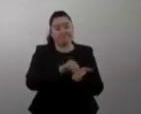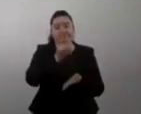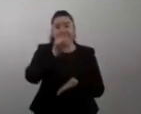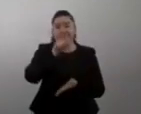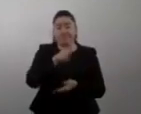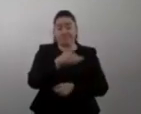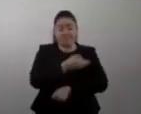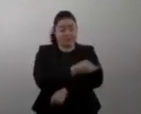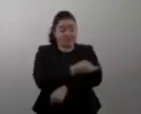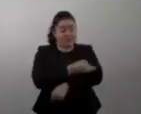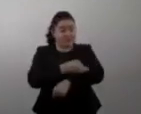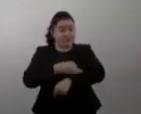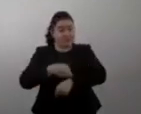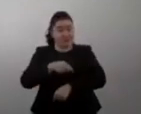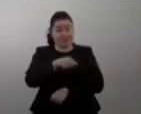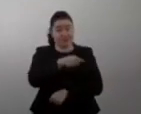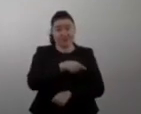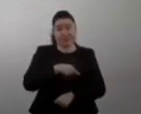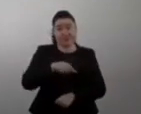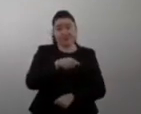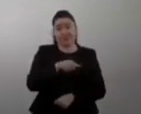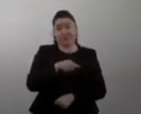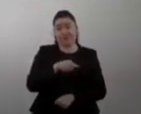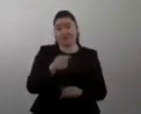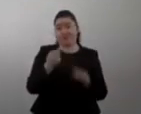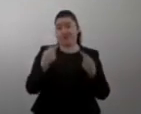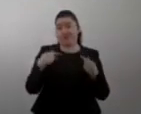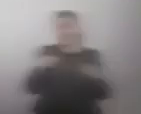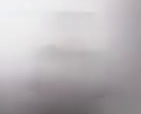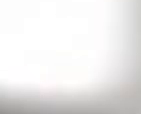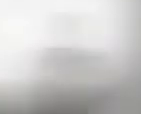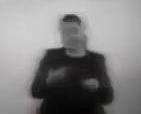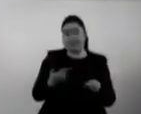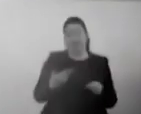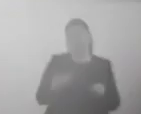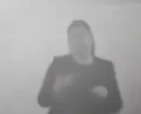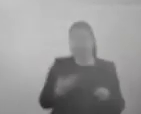a los familiares que tienen alguna persona hospitalizada.